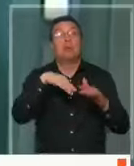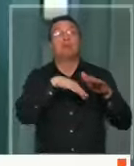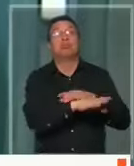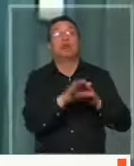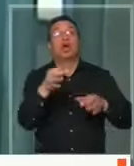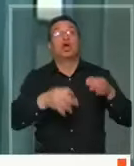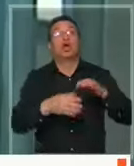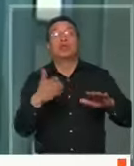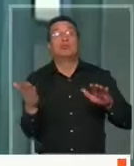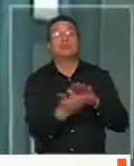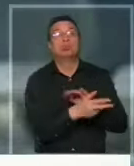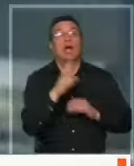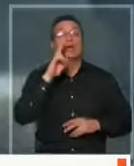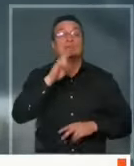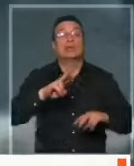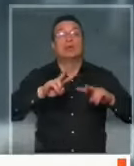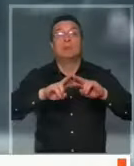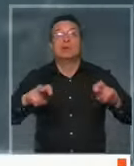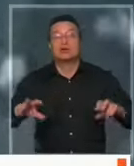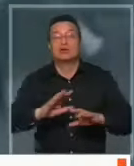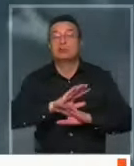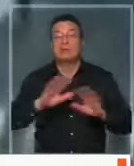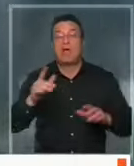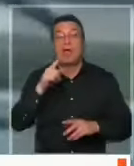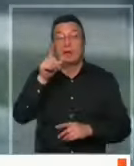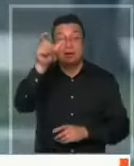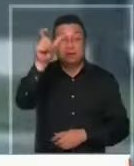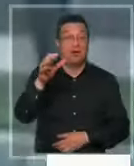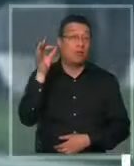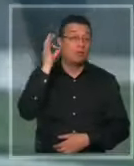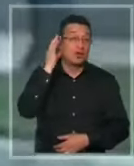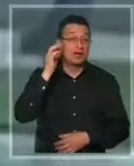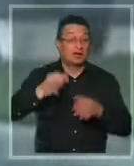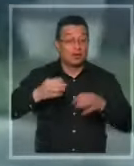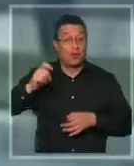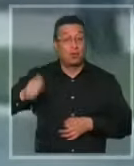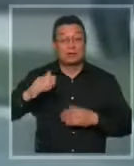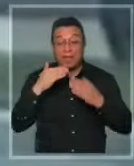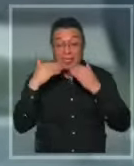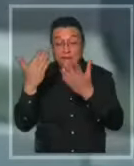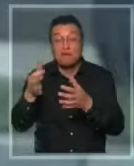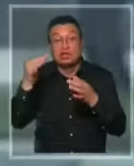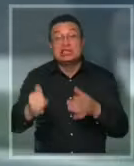corte, sin investigación de fiscalía ni la certeza de que la jueza Capello devolvió las piedras.